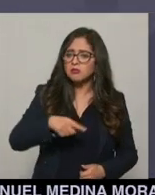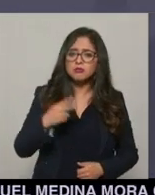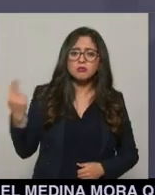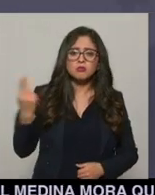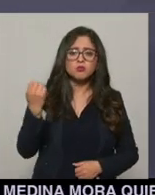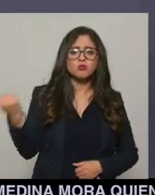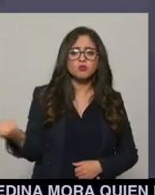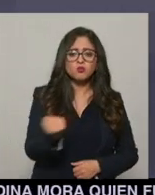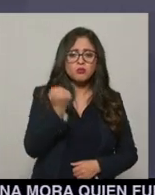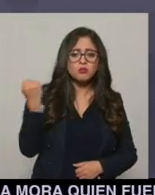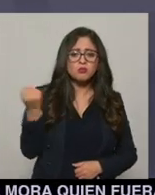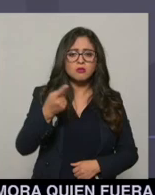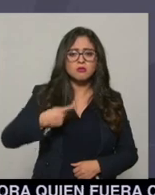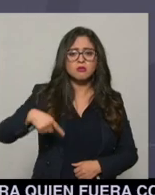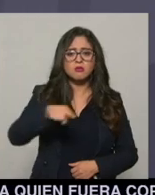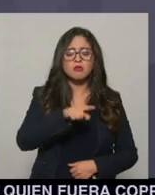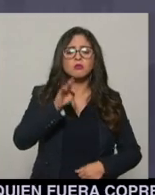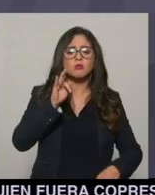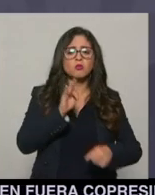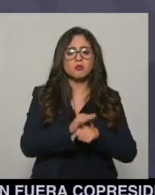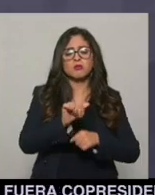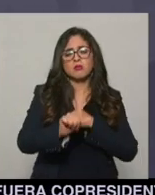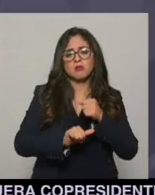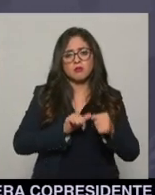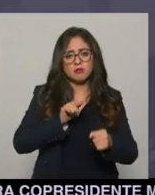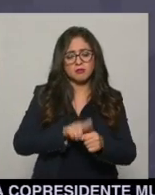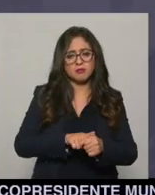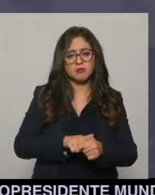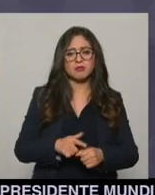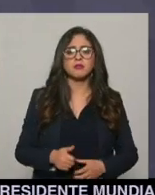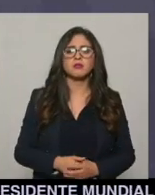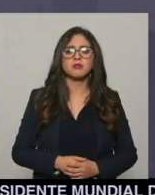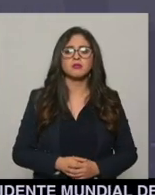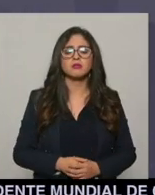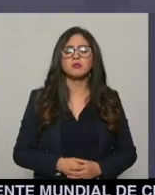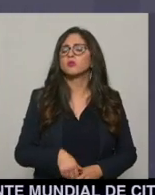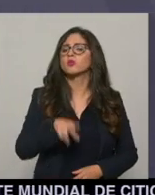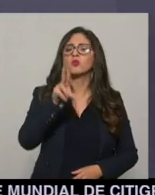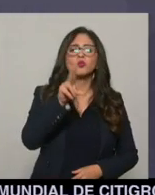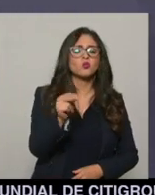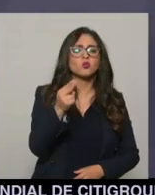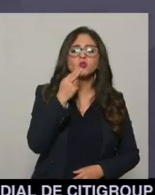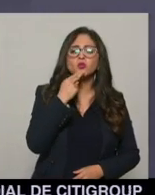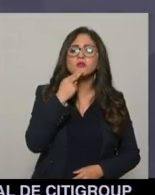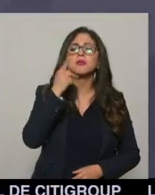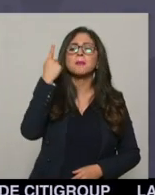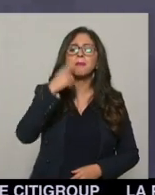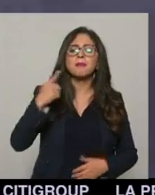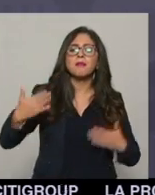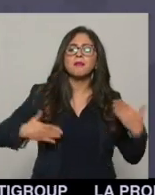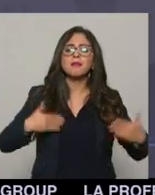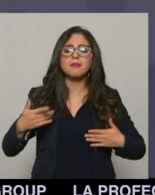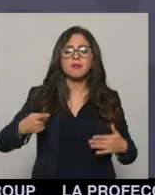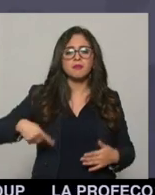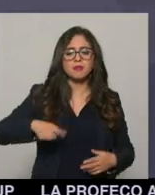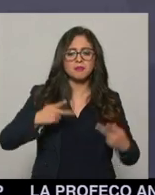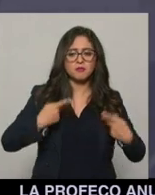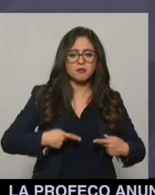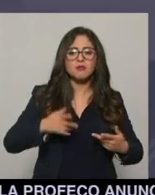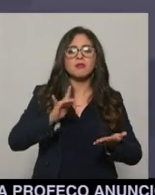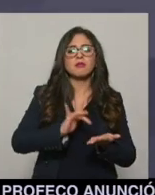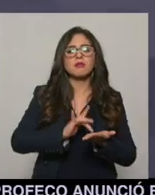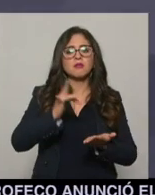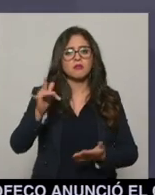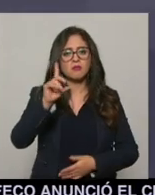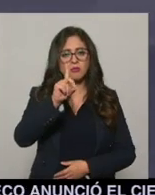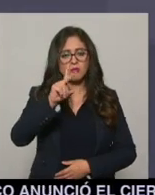como activistas. Y a los animales. Y evidentemente a los animales, que no se usen para el divertimento humano. Quiero agradecer rápidamente a